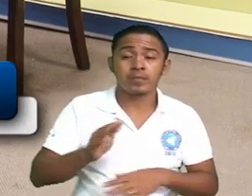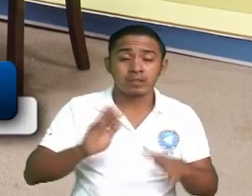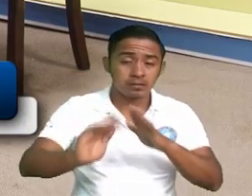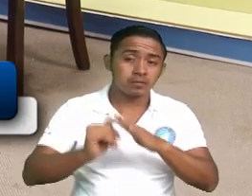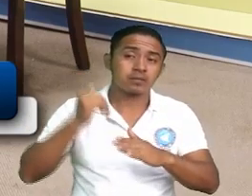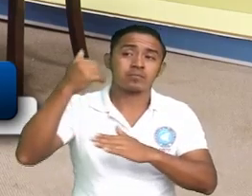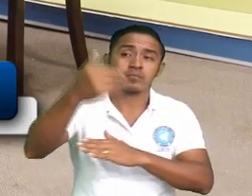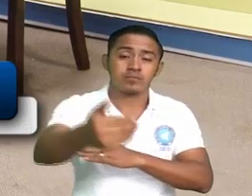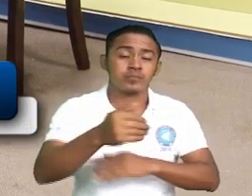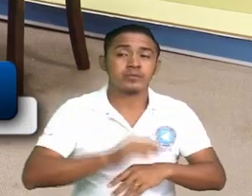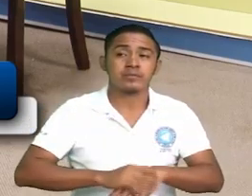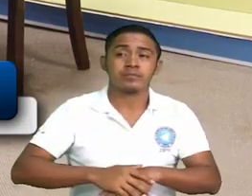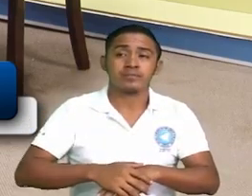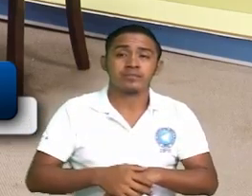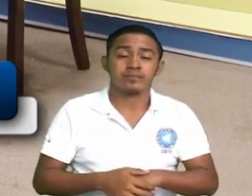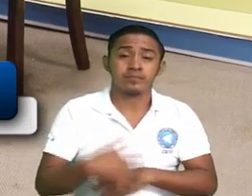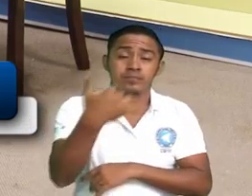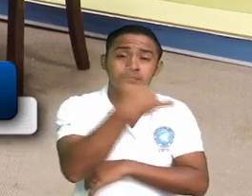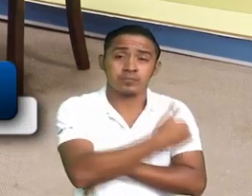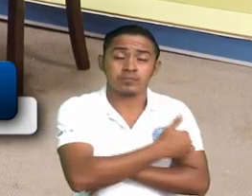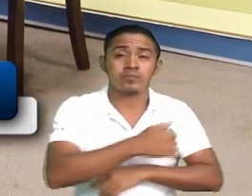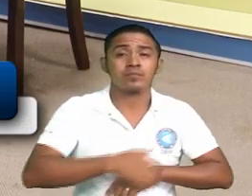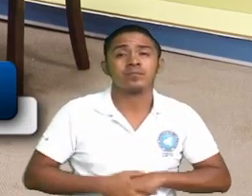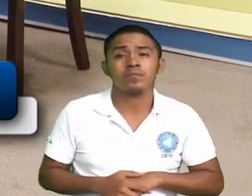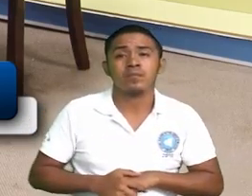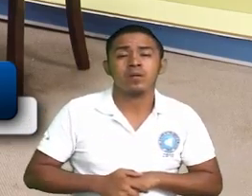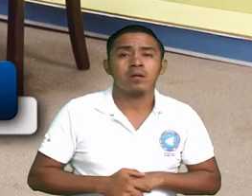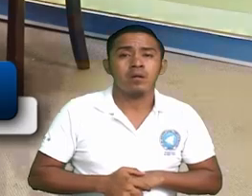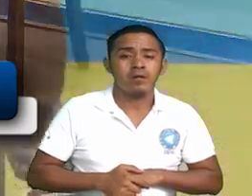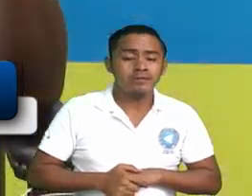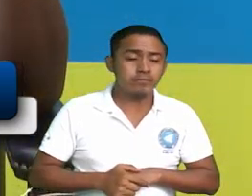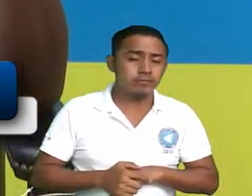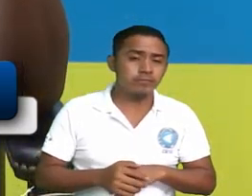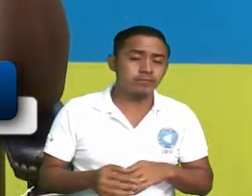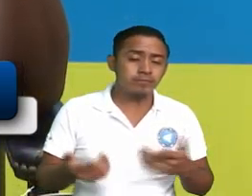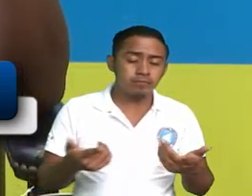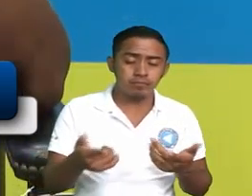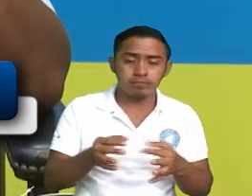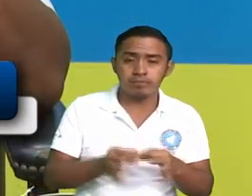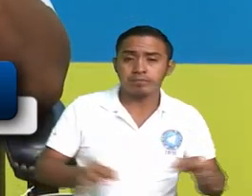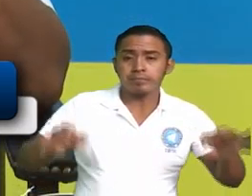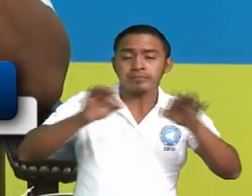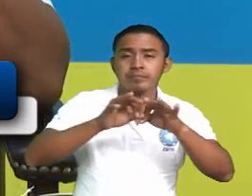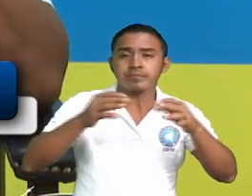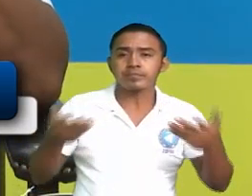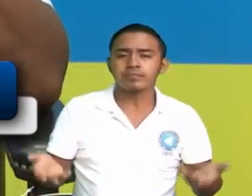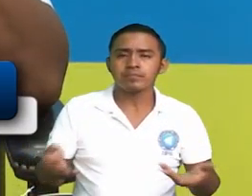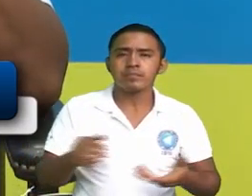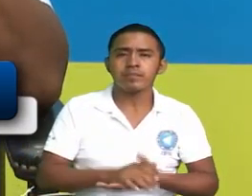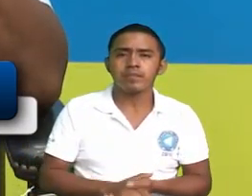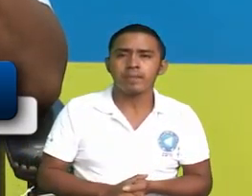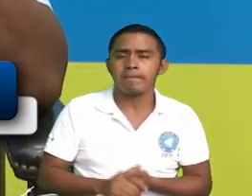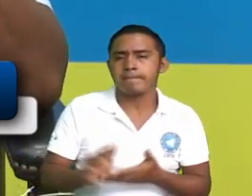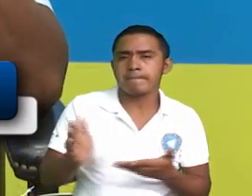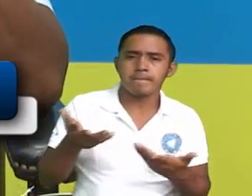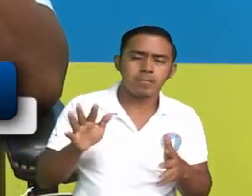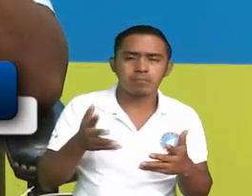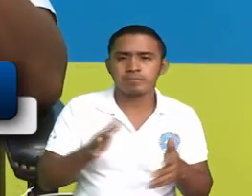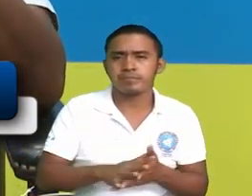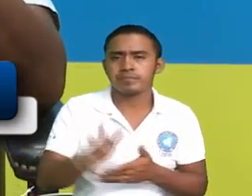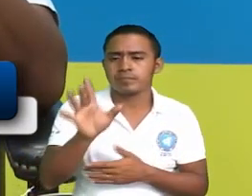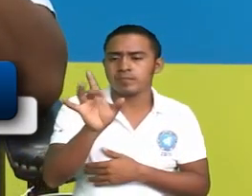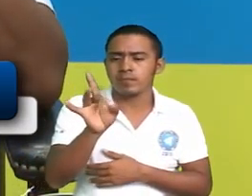proyectar posteriormente a la jornada de vacunación. Esto cobra mayor importancia, doctora, porque ahora hace como 15 días,